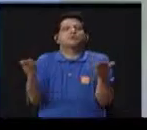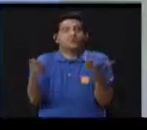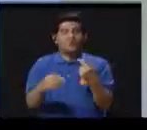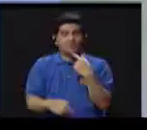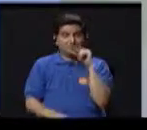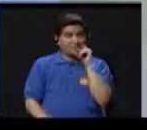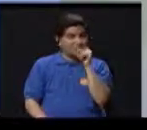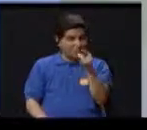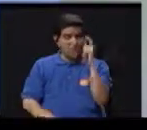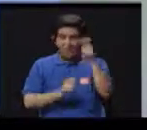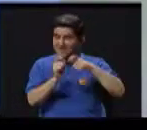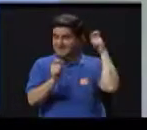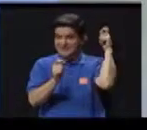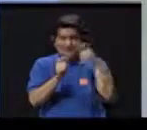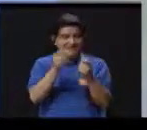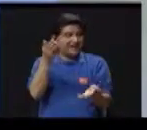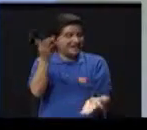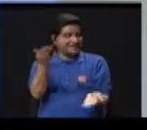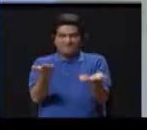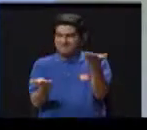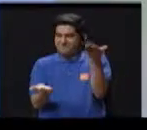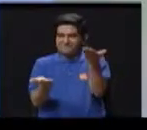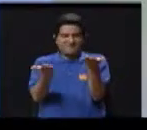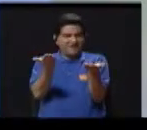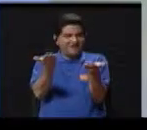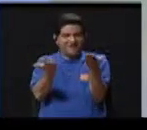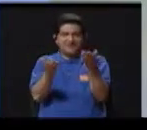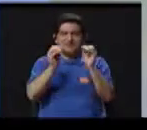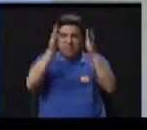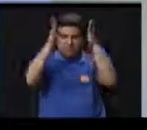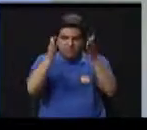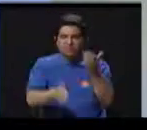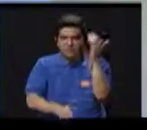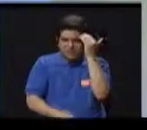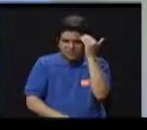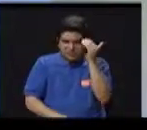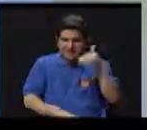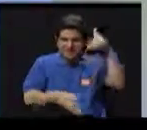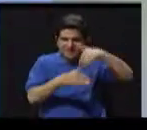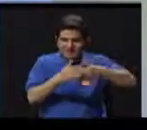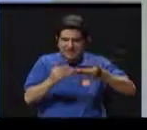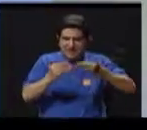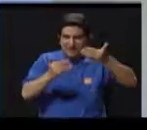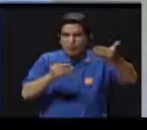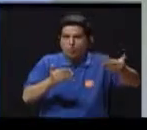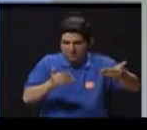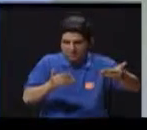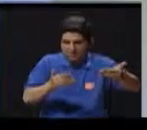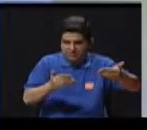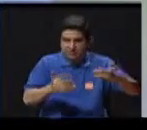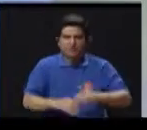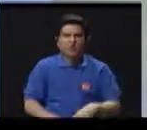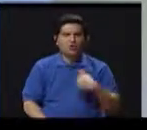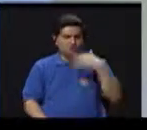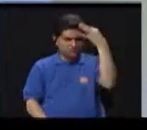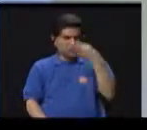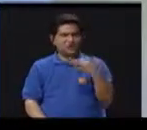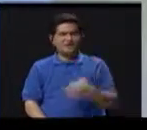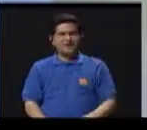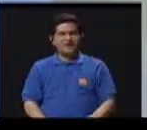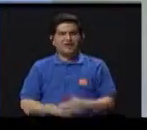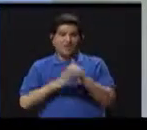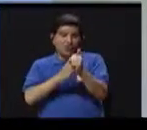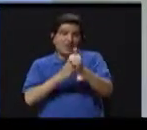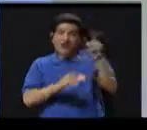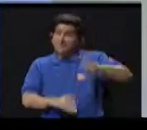no, yo creo que, como usted lo dice, es exactamente ese balance de que el profesor sabe cuándo intervenir. Yo creo que la